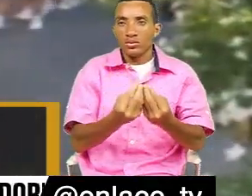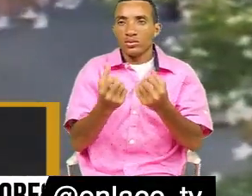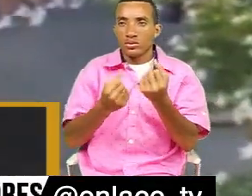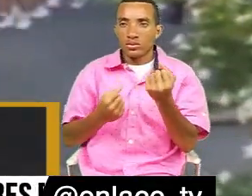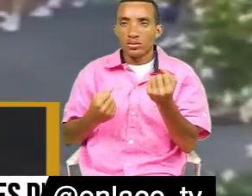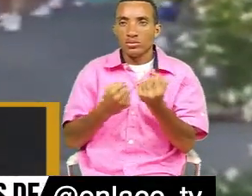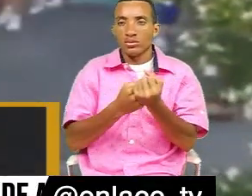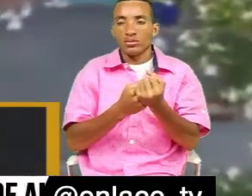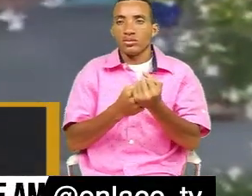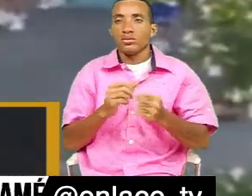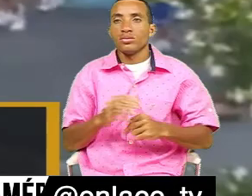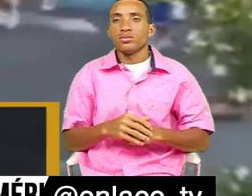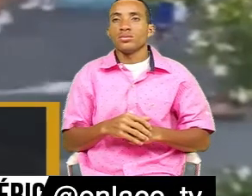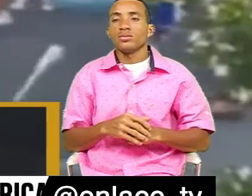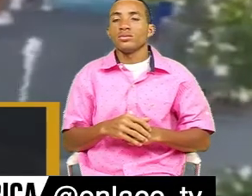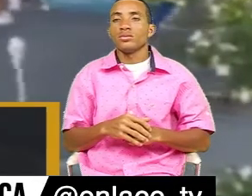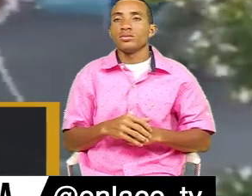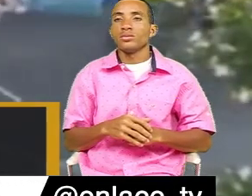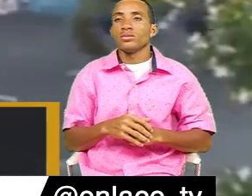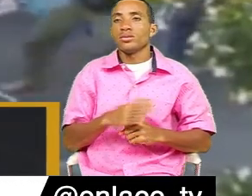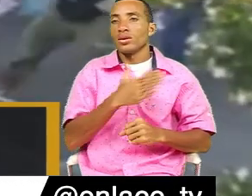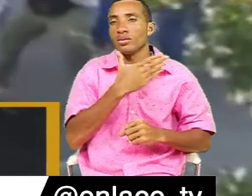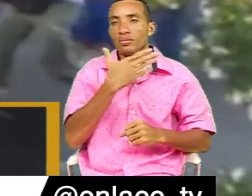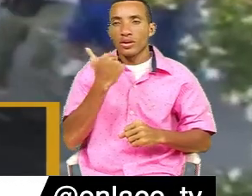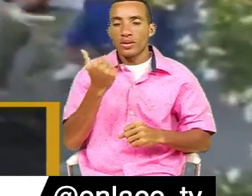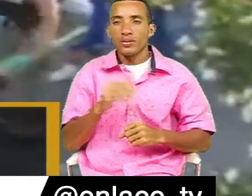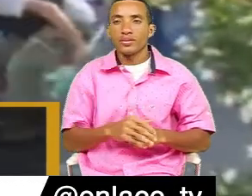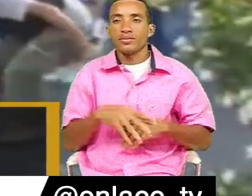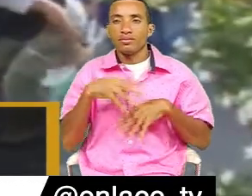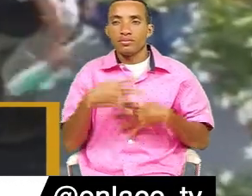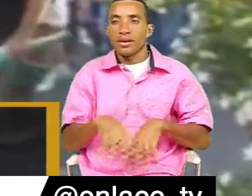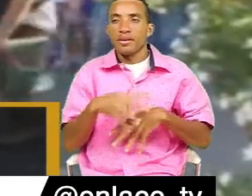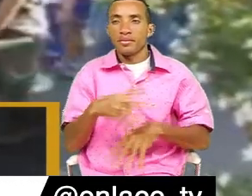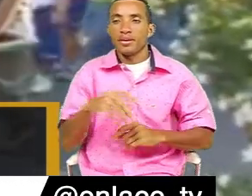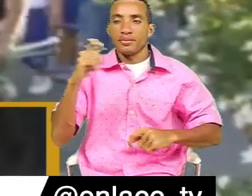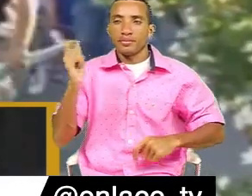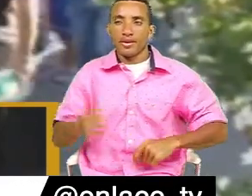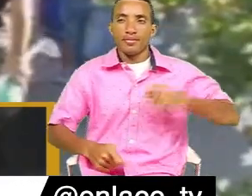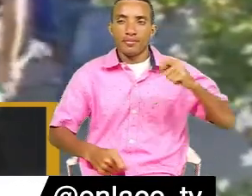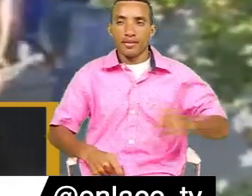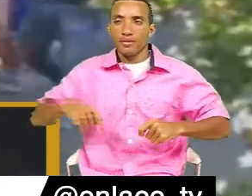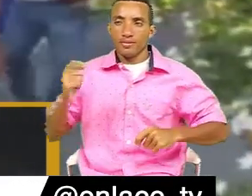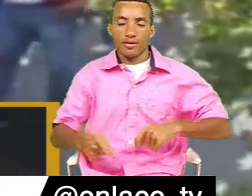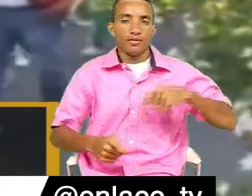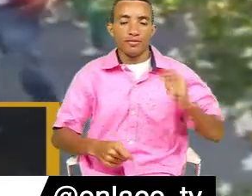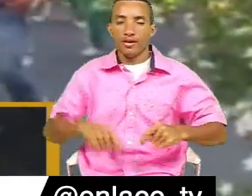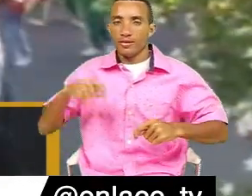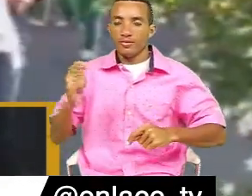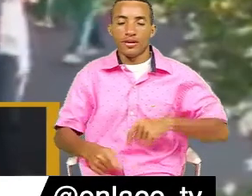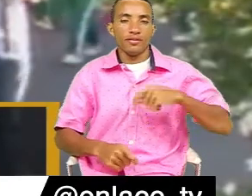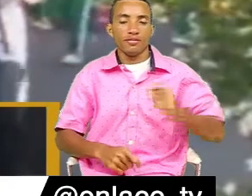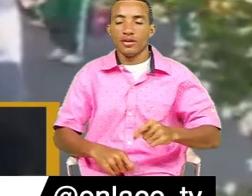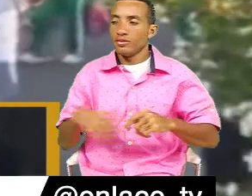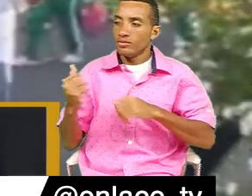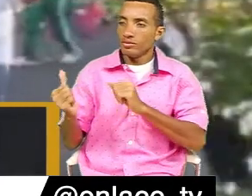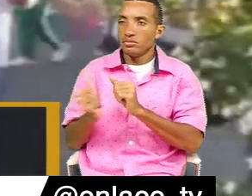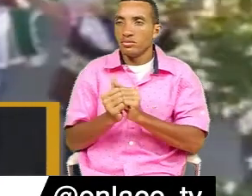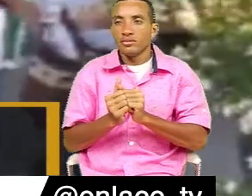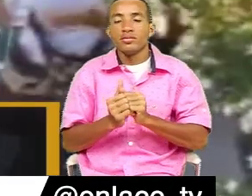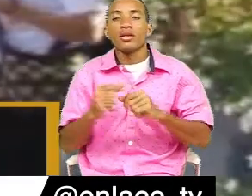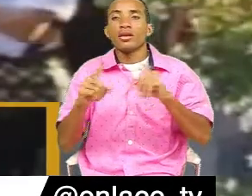a tener una de las mejores bandas de marcha de la ciudad acompañándonos. Vamos a tener